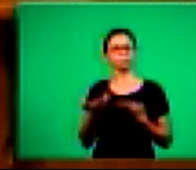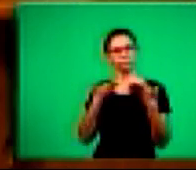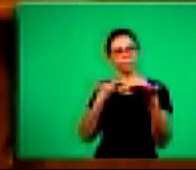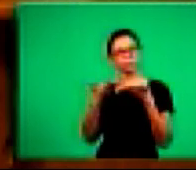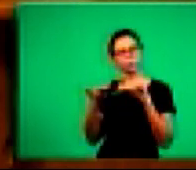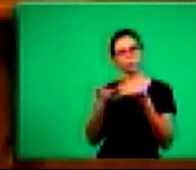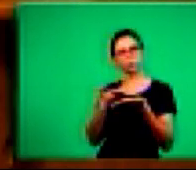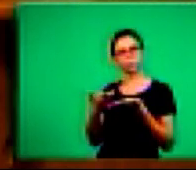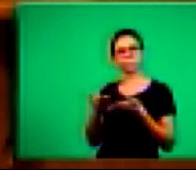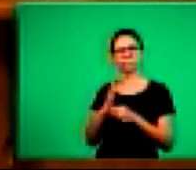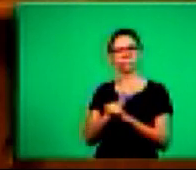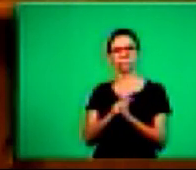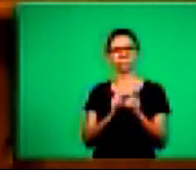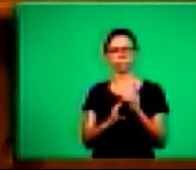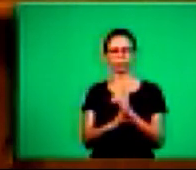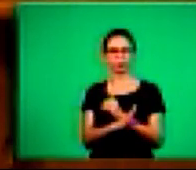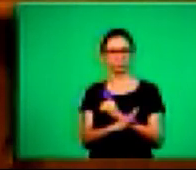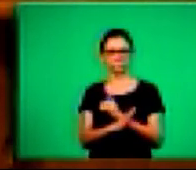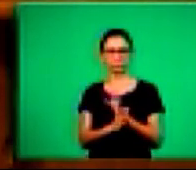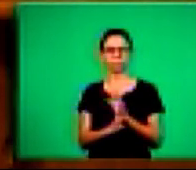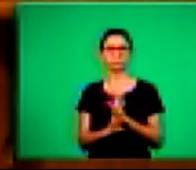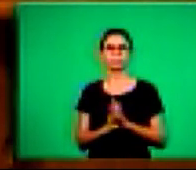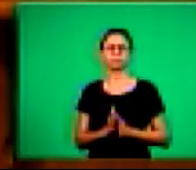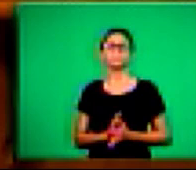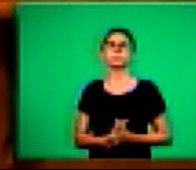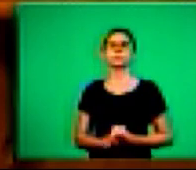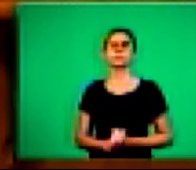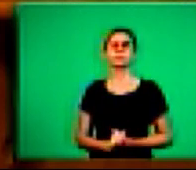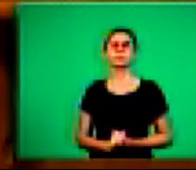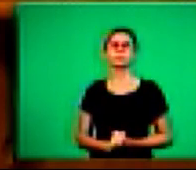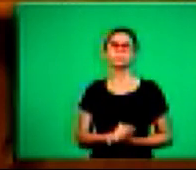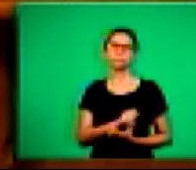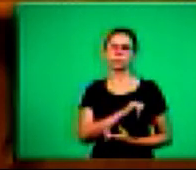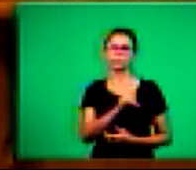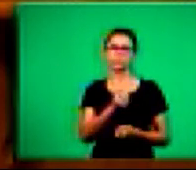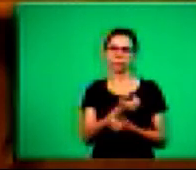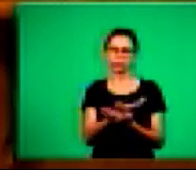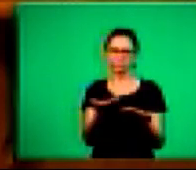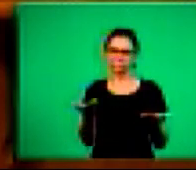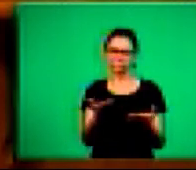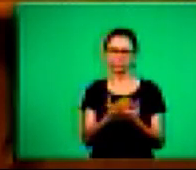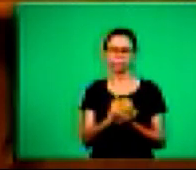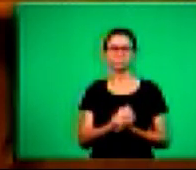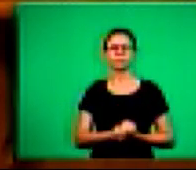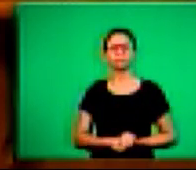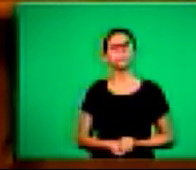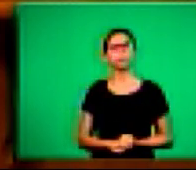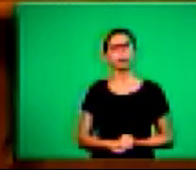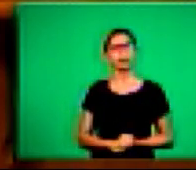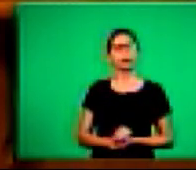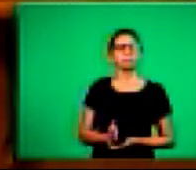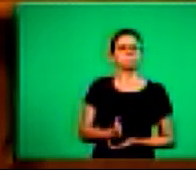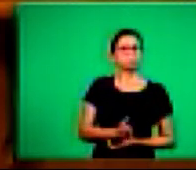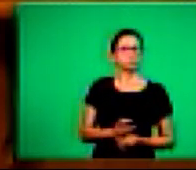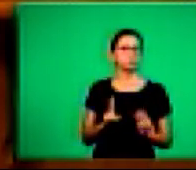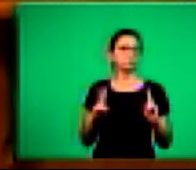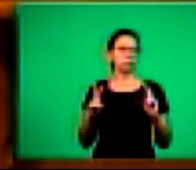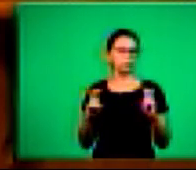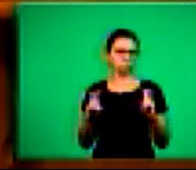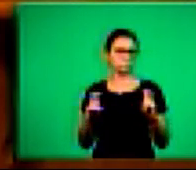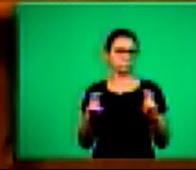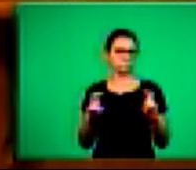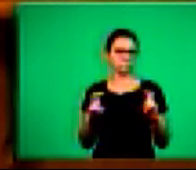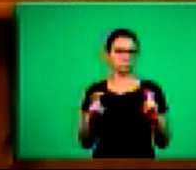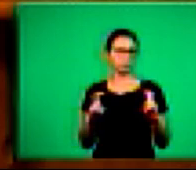colaborando con esta escuela bíblica dominical diciendo los hermanos lo siguiente el asunto que está siendo